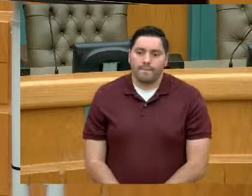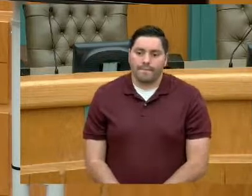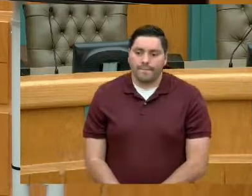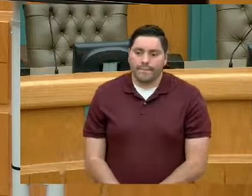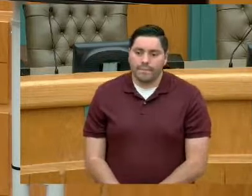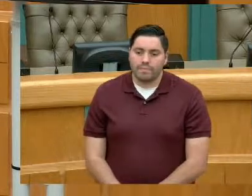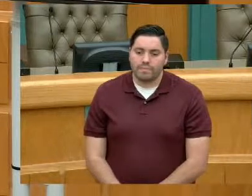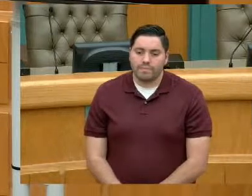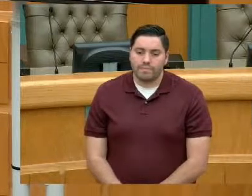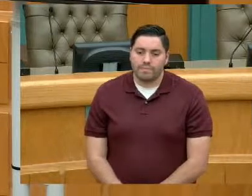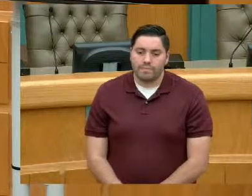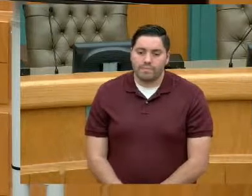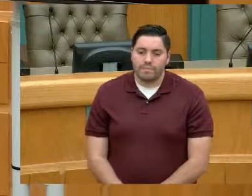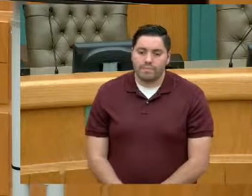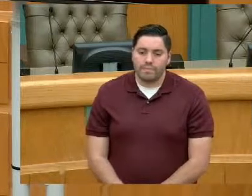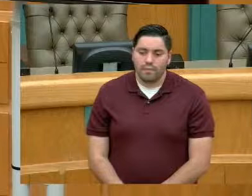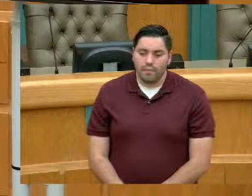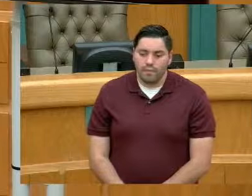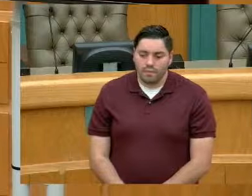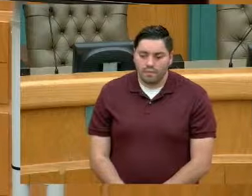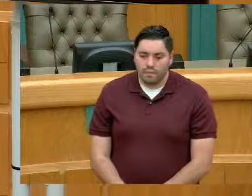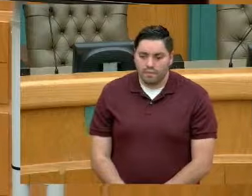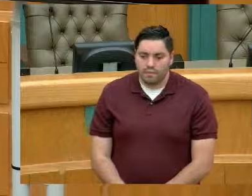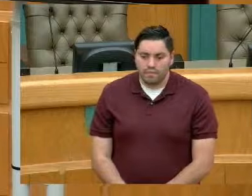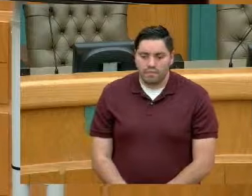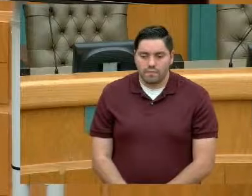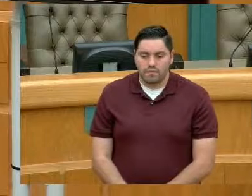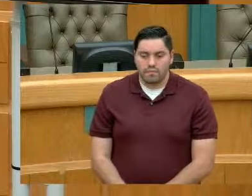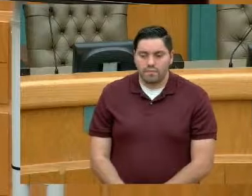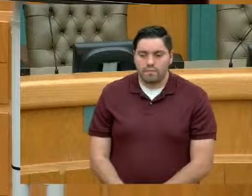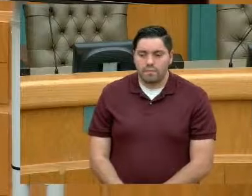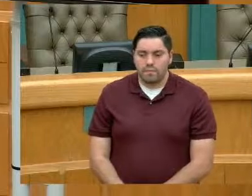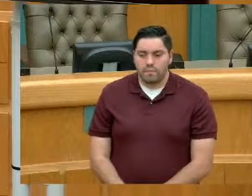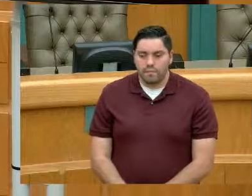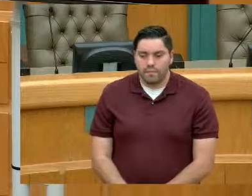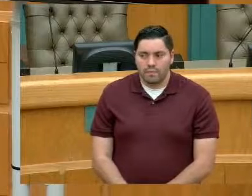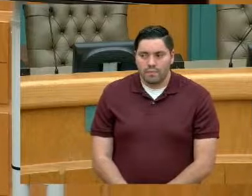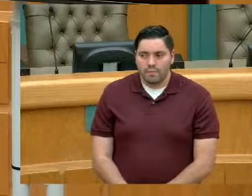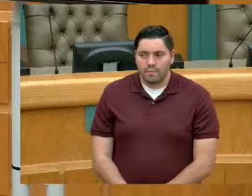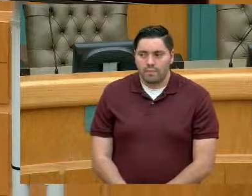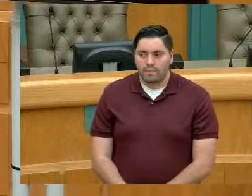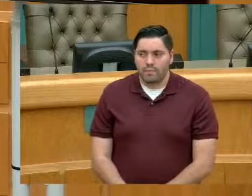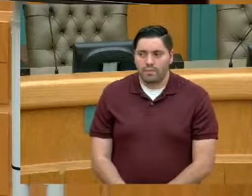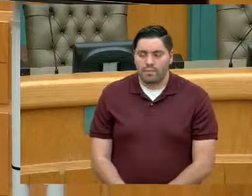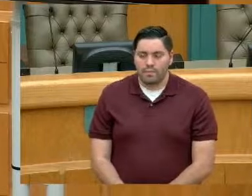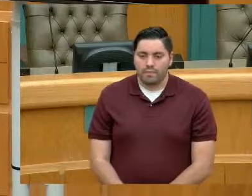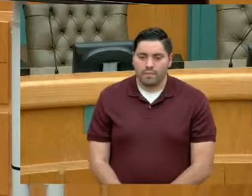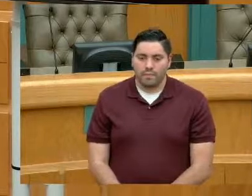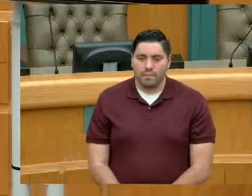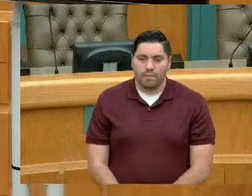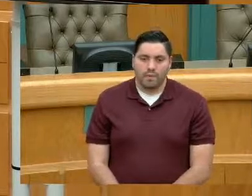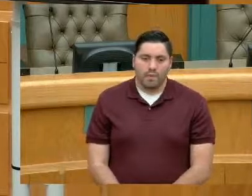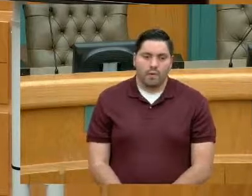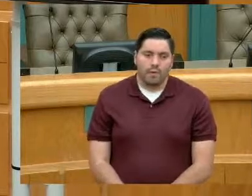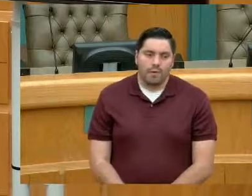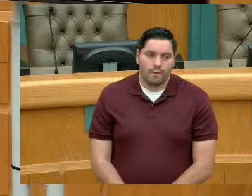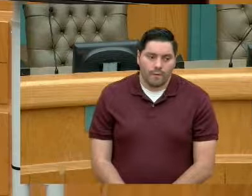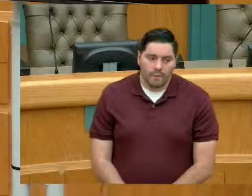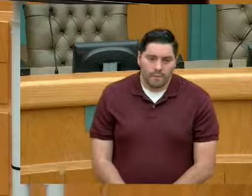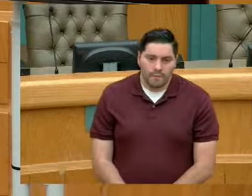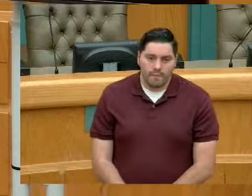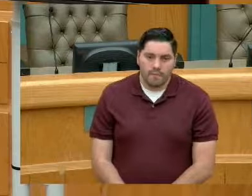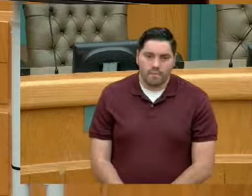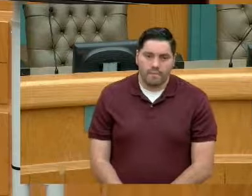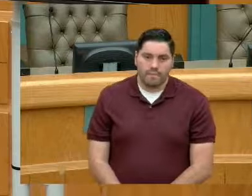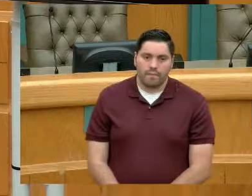de los 285 casos se han recuperado por completo. 7 personas continúan en el hospital. 4 de esas 7 personas están en la